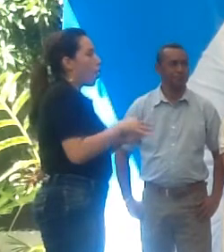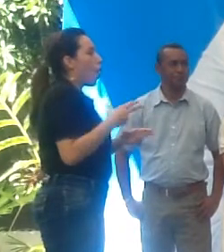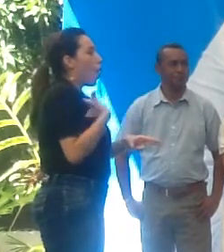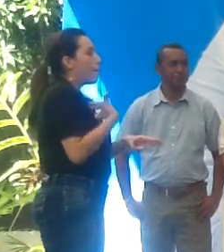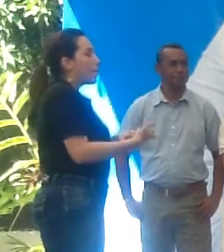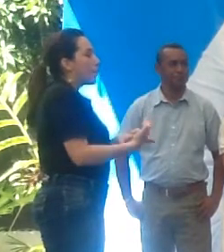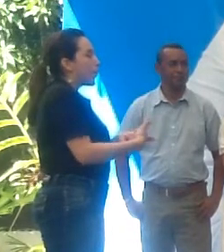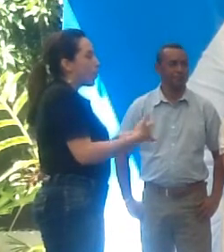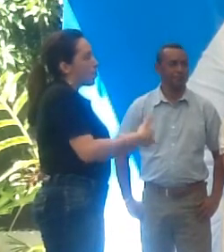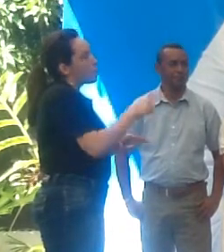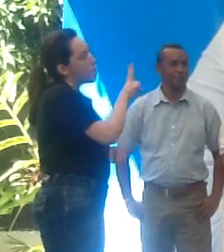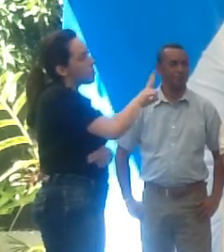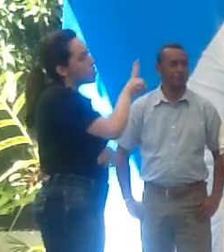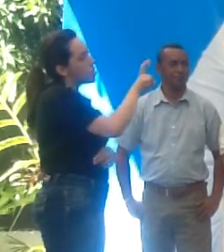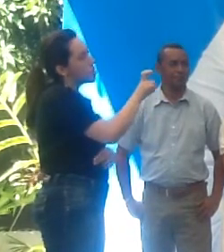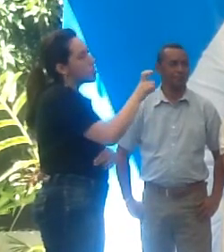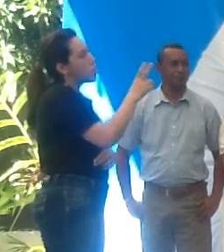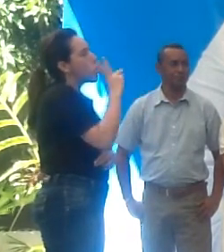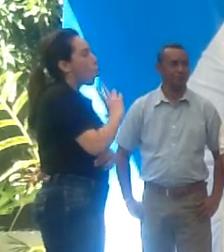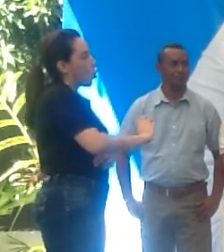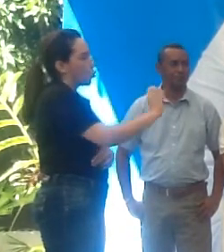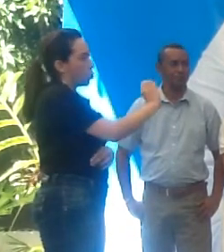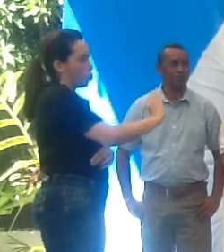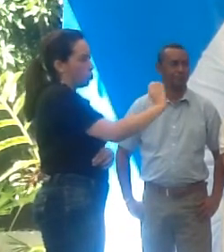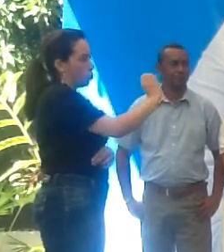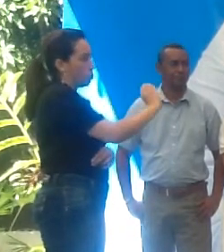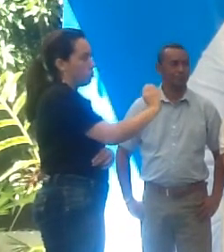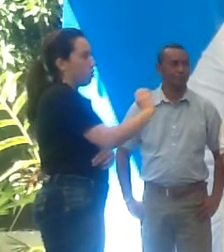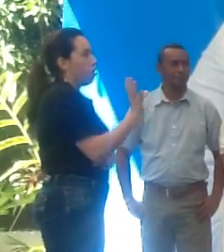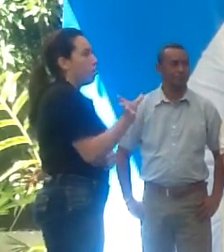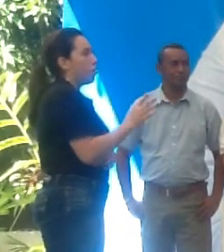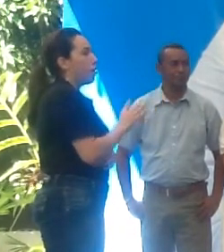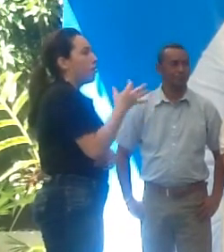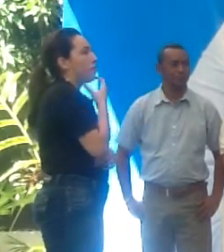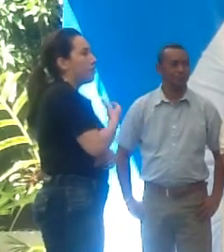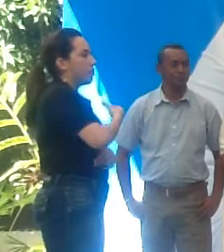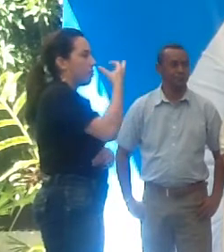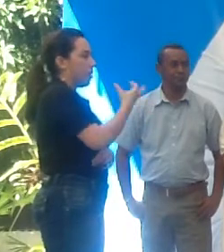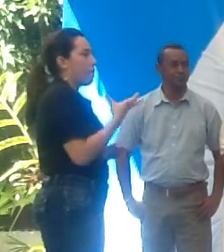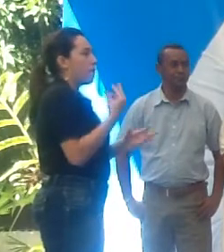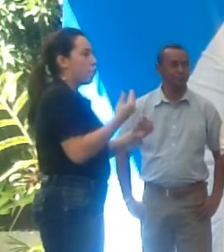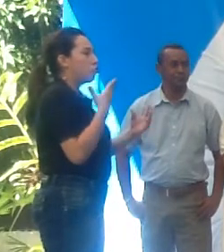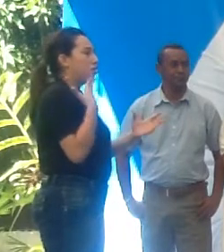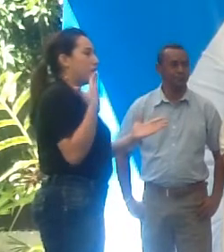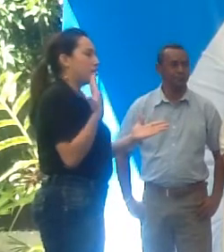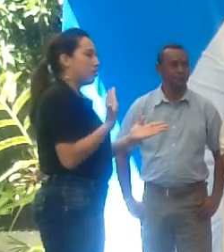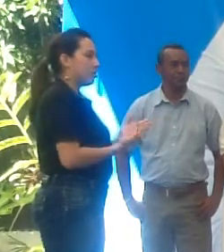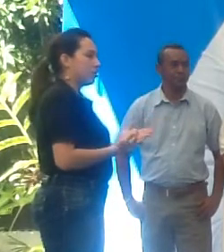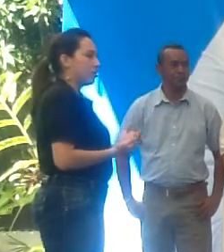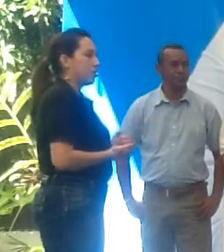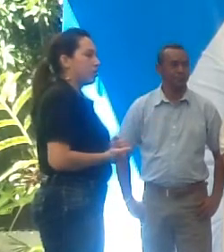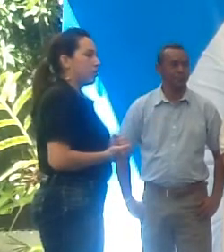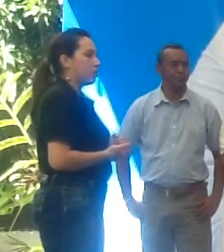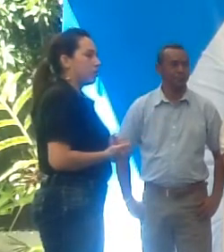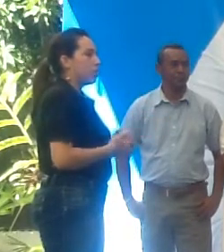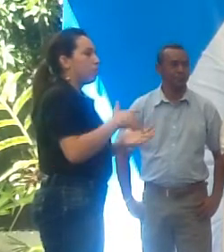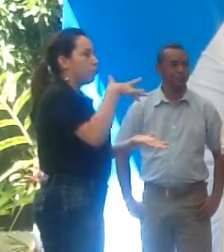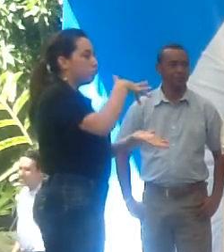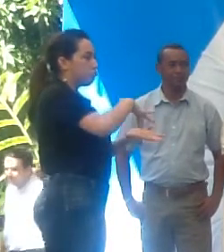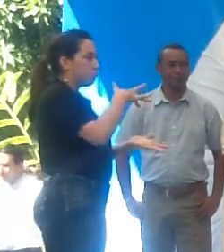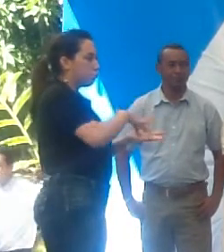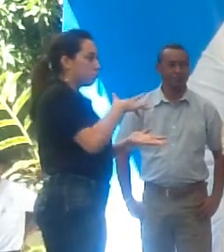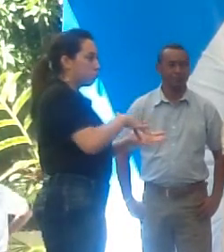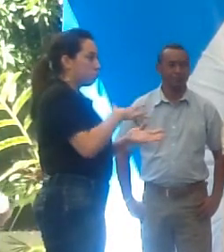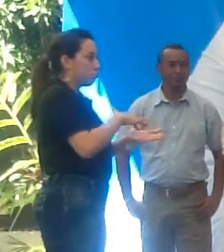el próximo 27 de octubre. A todos, de verdad, muchísimas gracias por estar